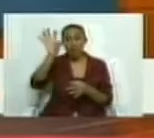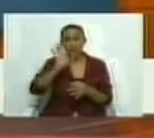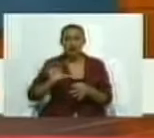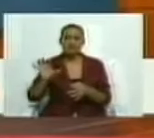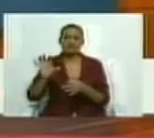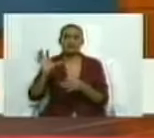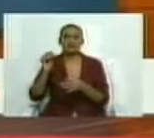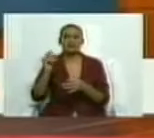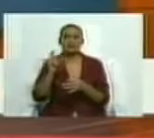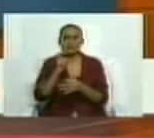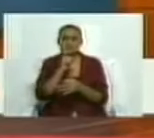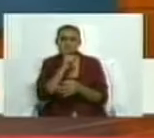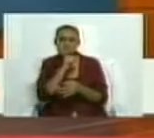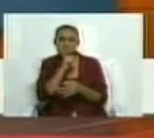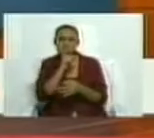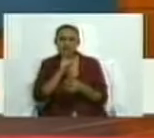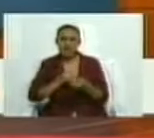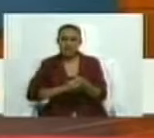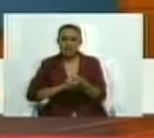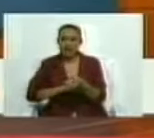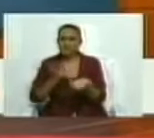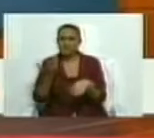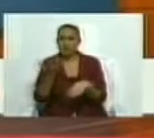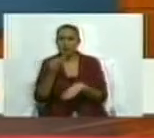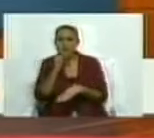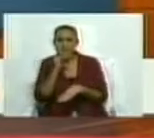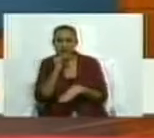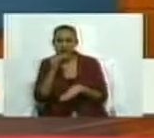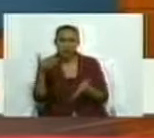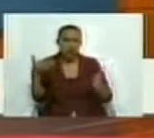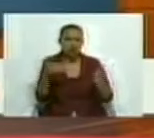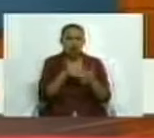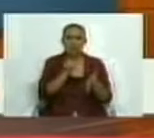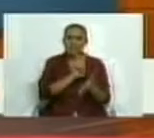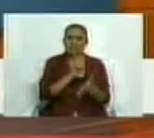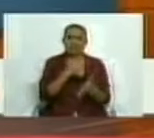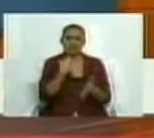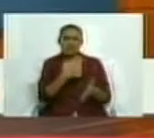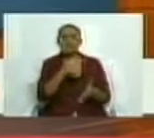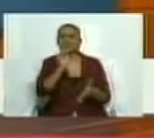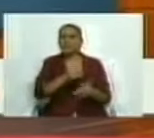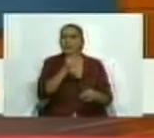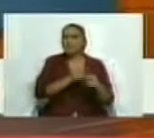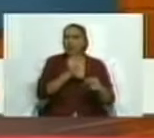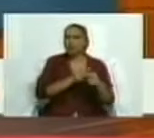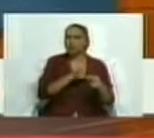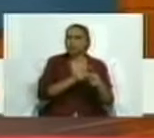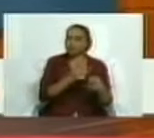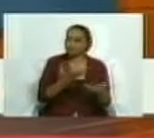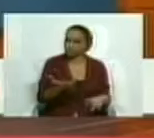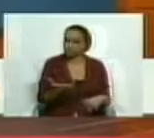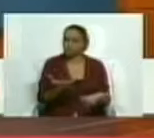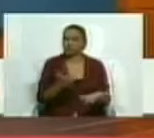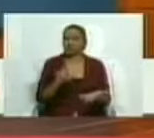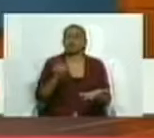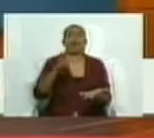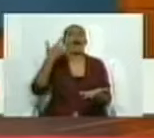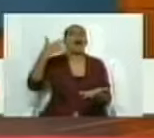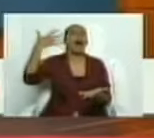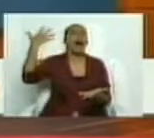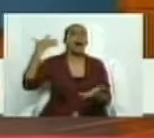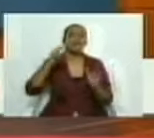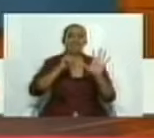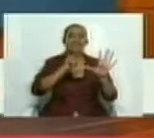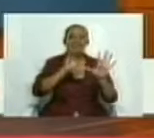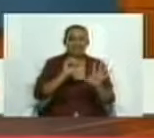desearían que hubieran 40,000 bandas que que como como ocurría en los años 70 80 y 90 O es que se olvidó ya